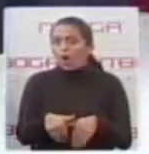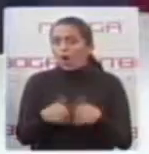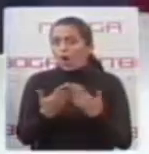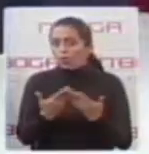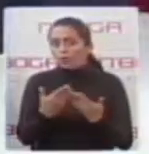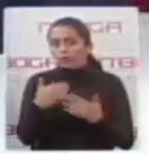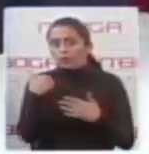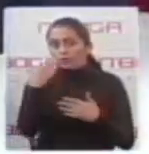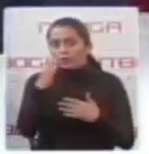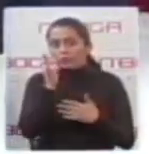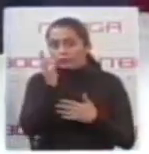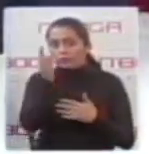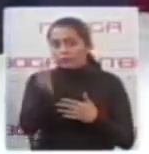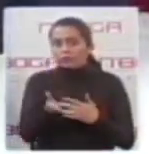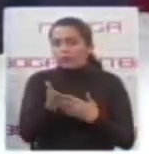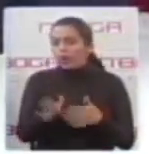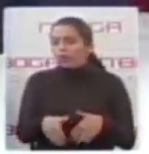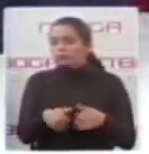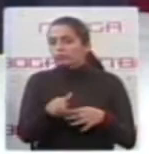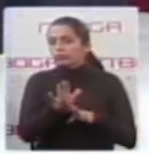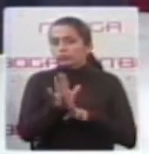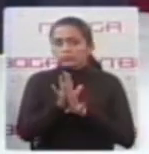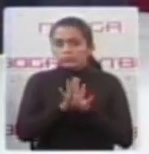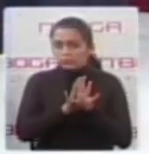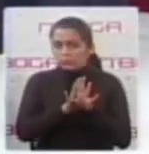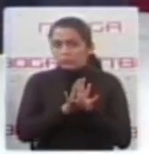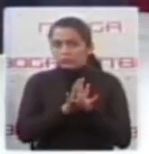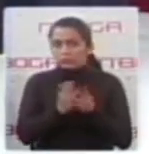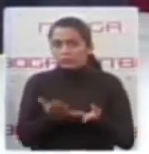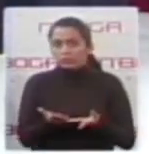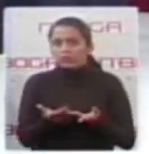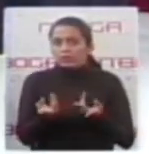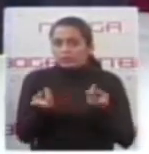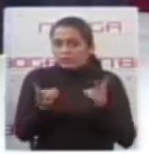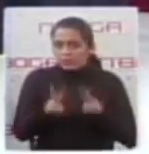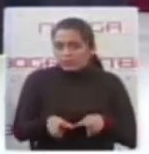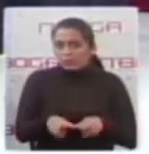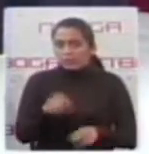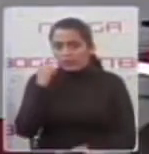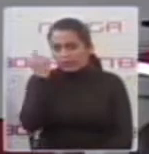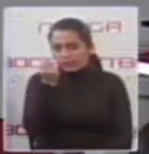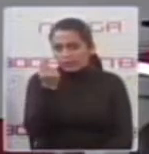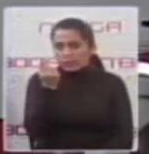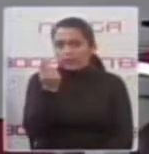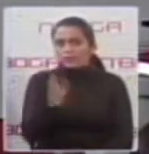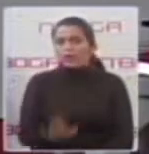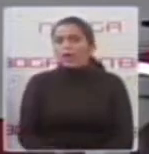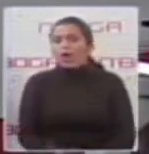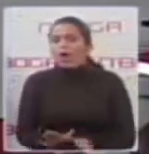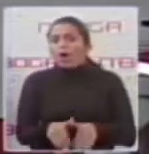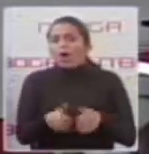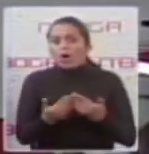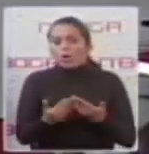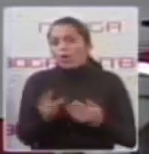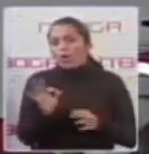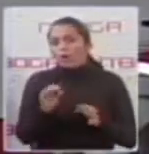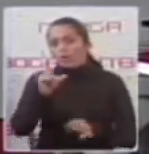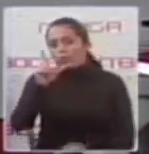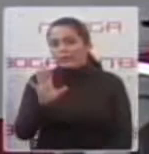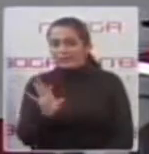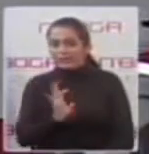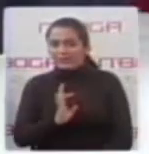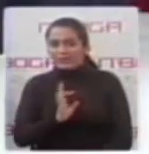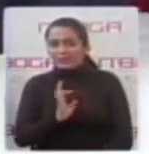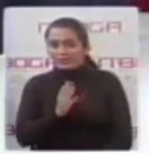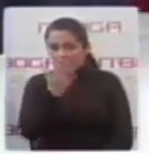futuro, para su mejor desarrollo. Ahora, también una mejor comprensión de sí mismos como entrenador y o